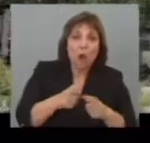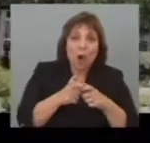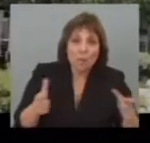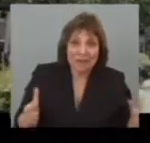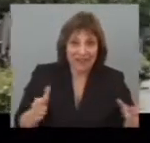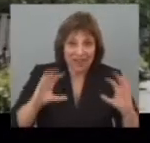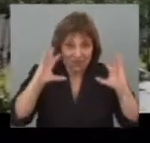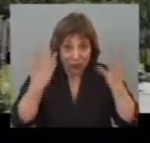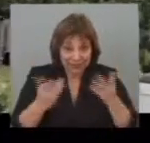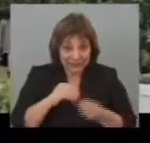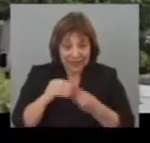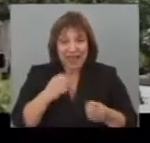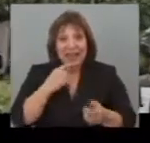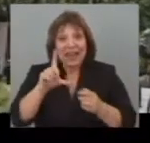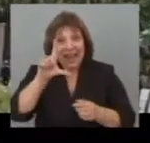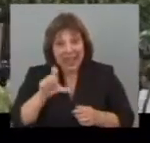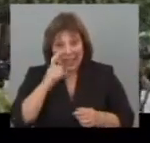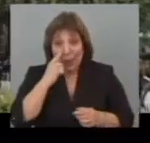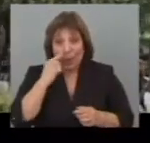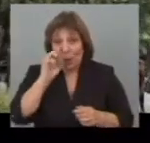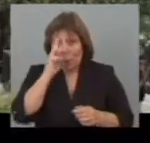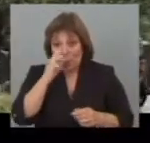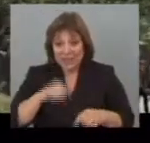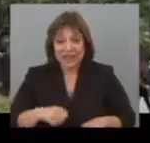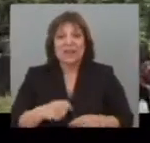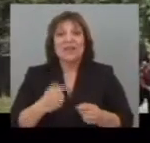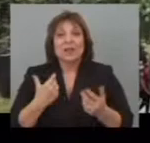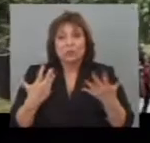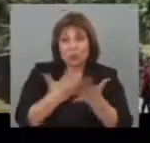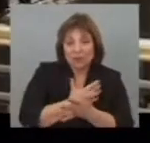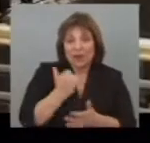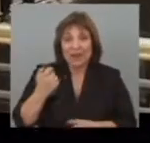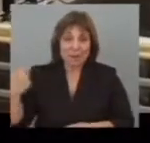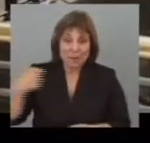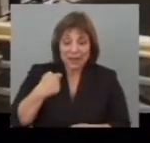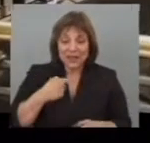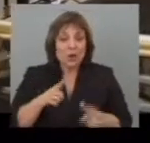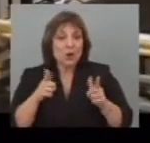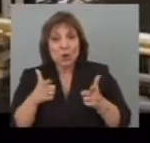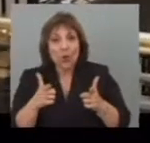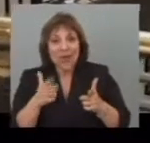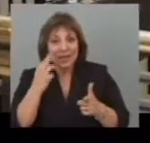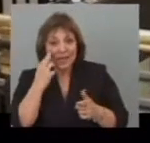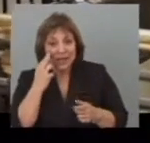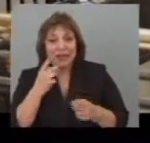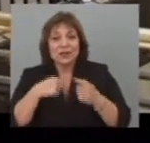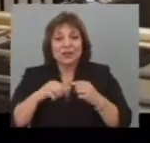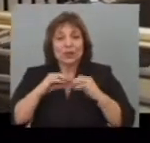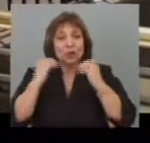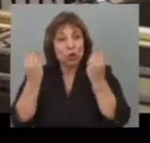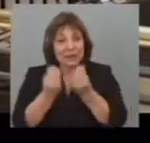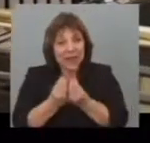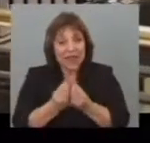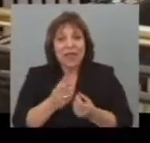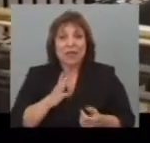Si bien la ley uruguaya no discrimina por género a víctima y agresor, la experiencia marca que casi la totalidad de los casos tiene a la mujer